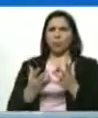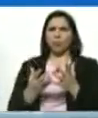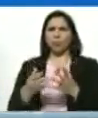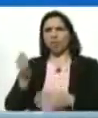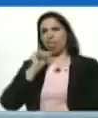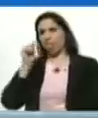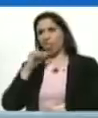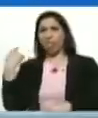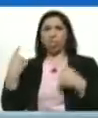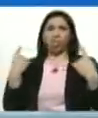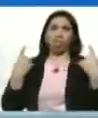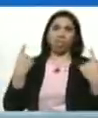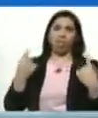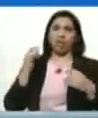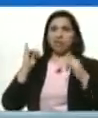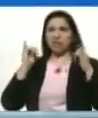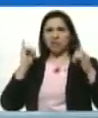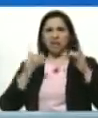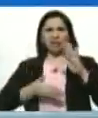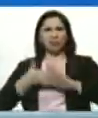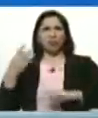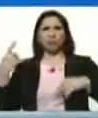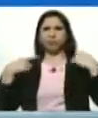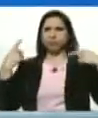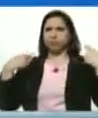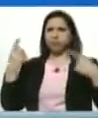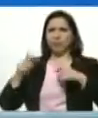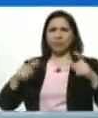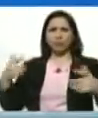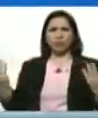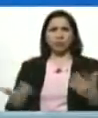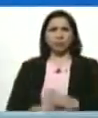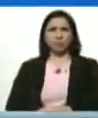mundo a beber todo el mundo celebrar todo el mundo a lo que ar